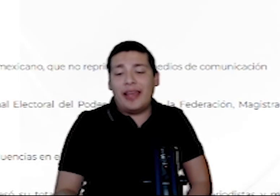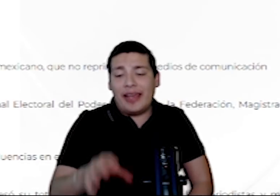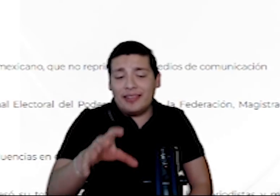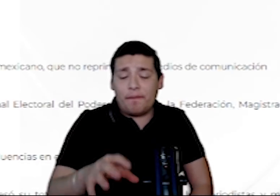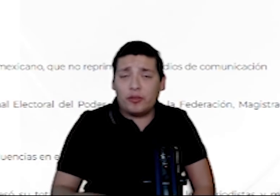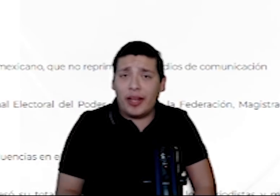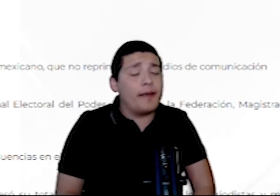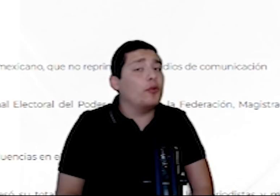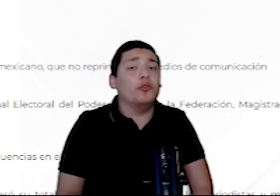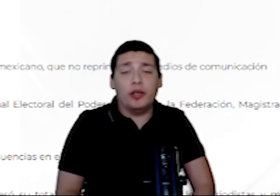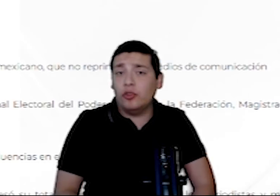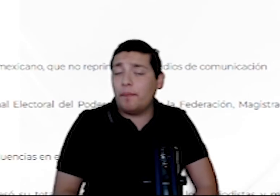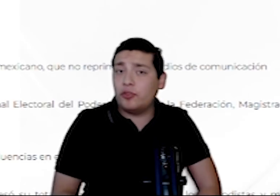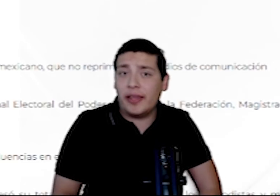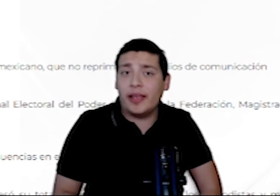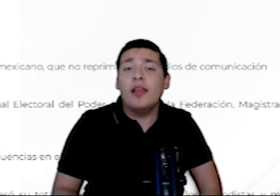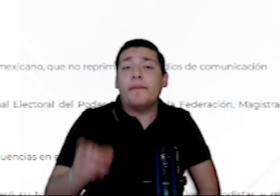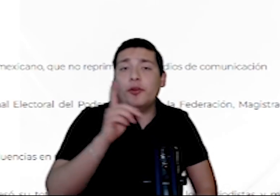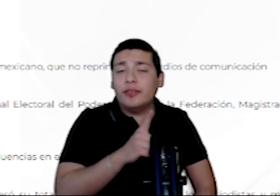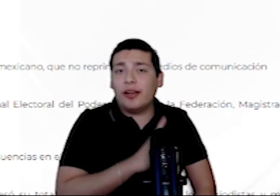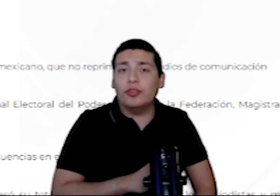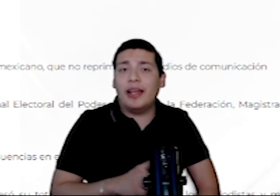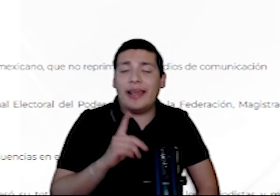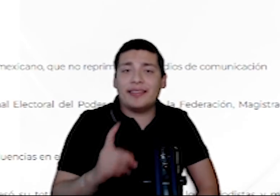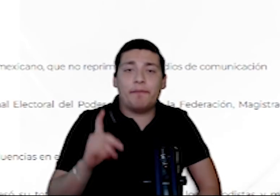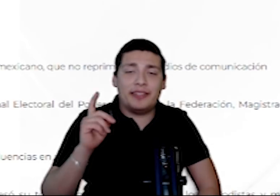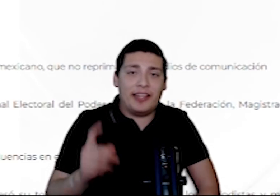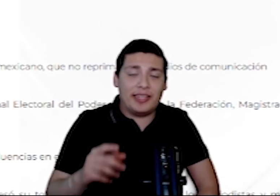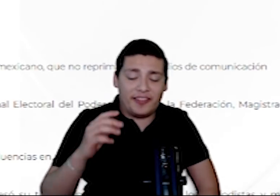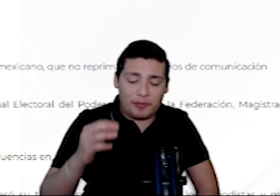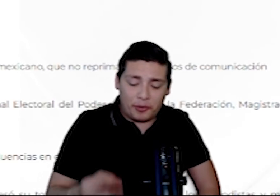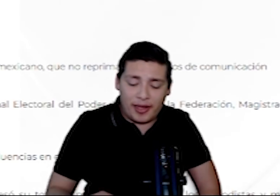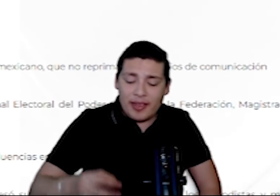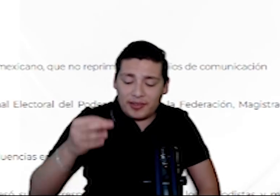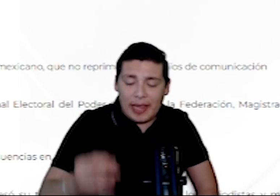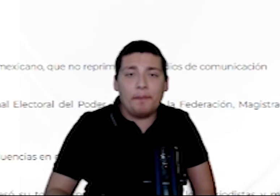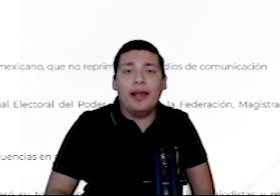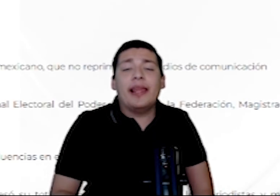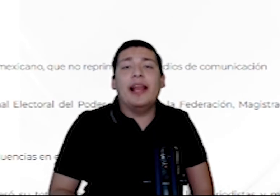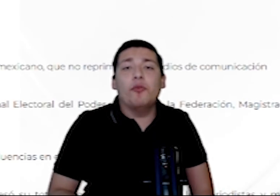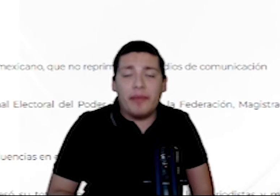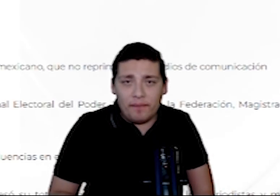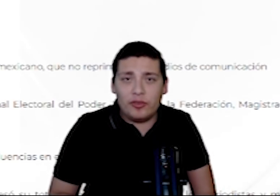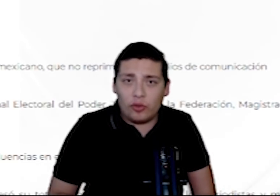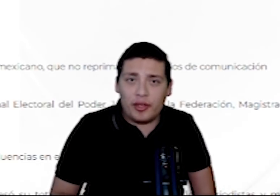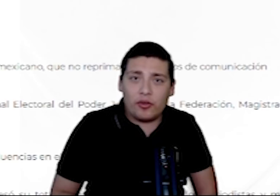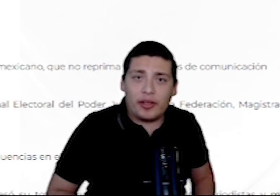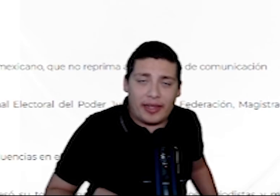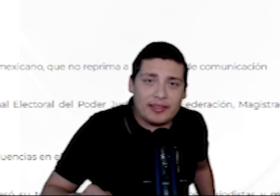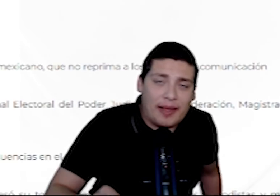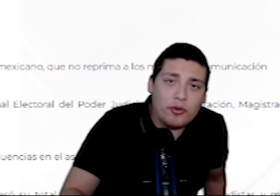de este personaje, por supuesto que procede. Pero otra cosa es que el presidente Andrés Manuel sepa el momento